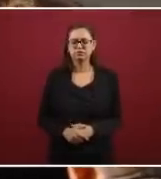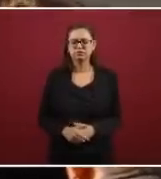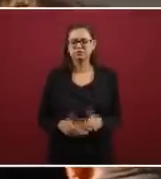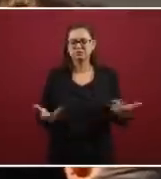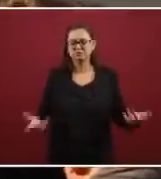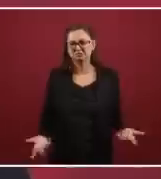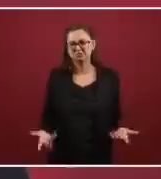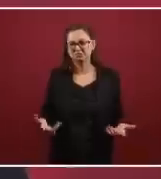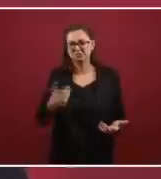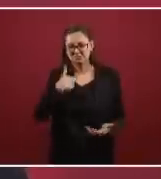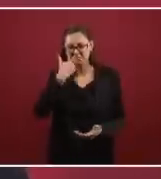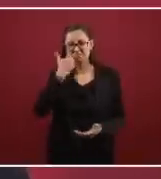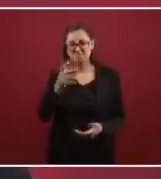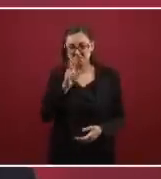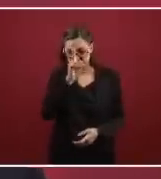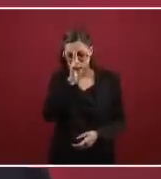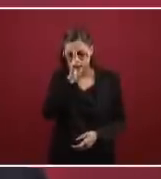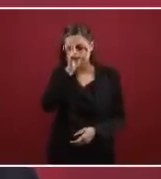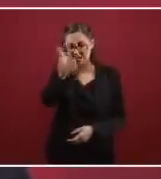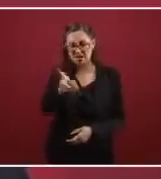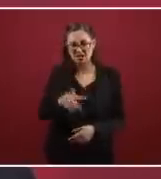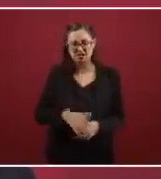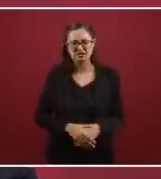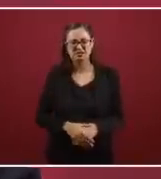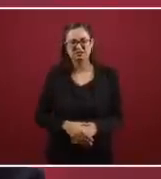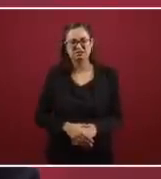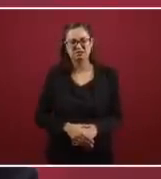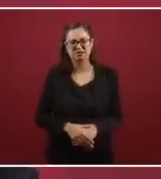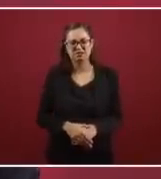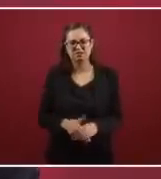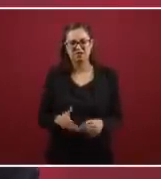vengarnos de lo que nos hicieron.